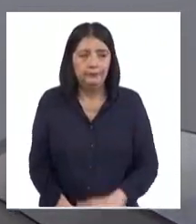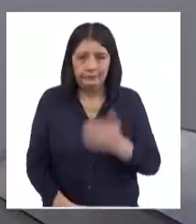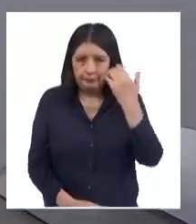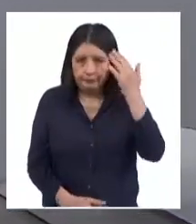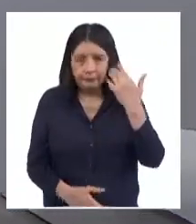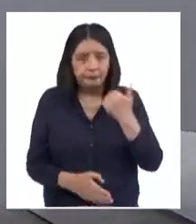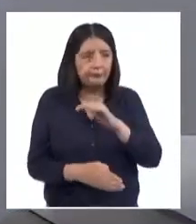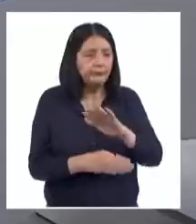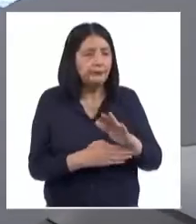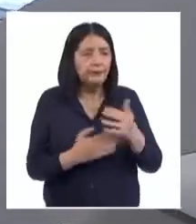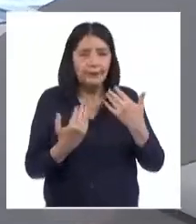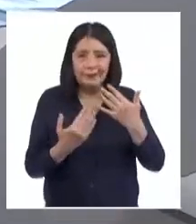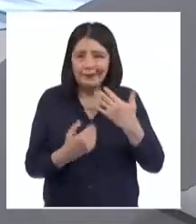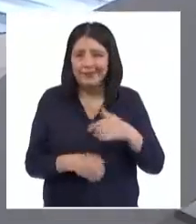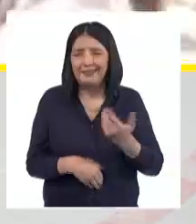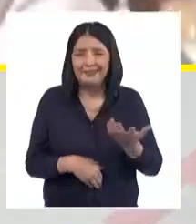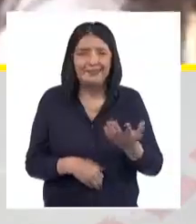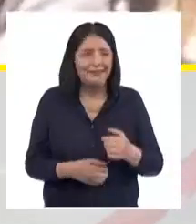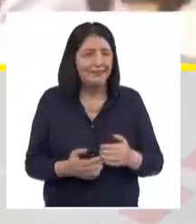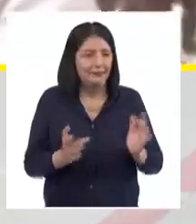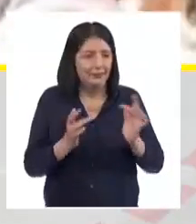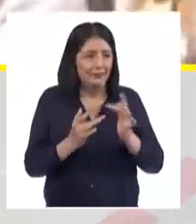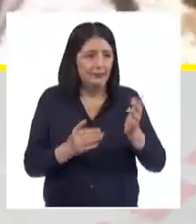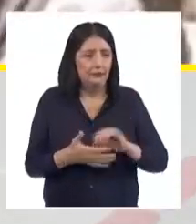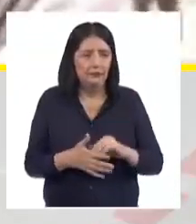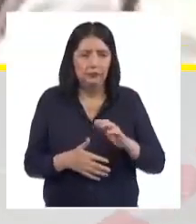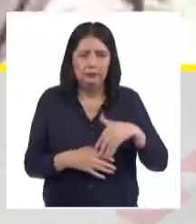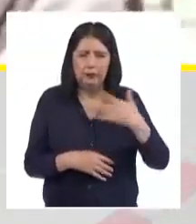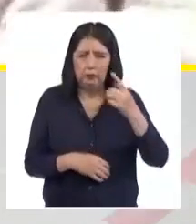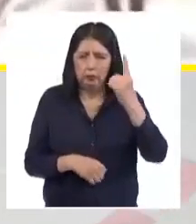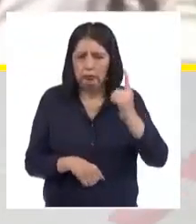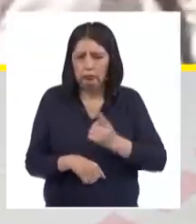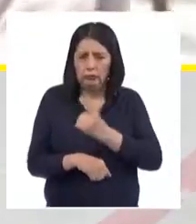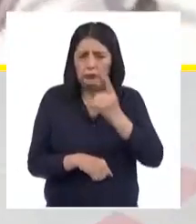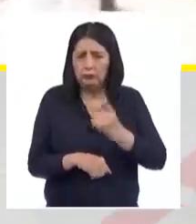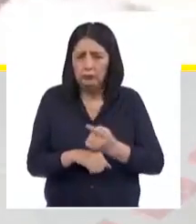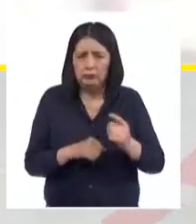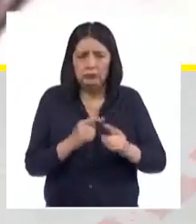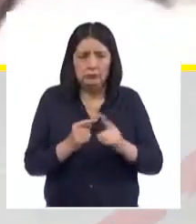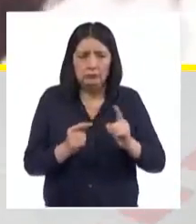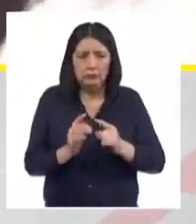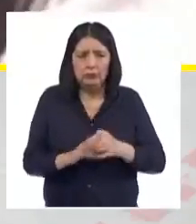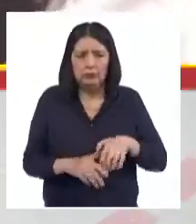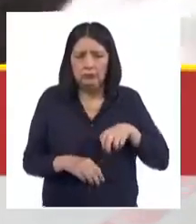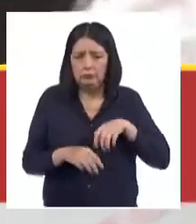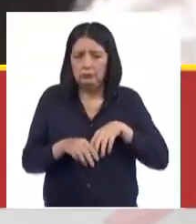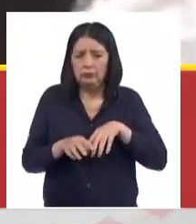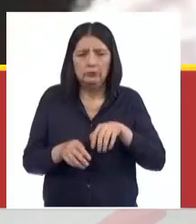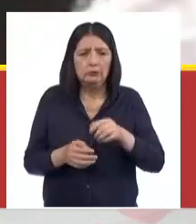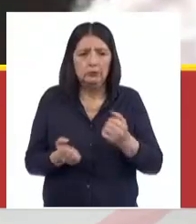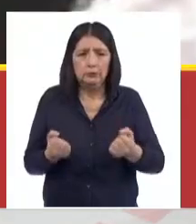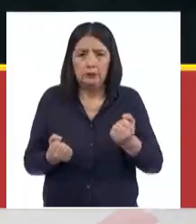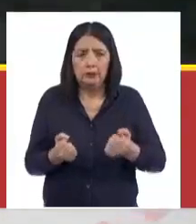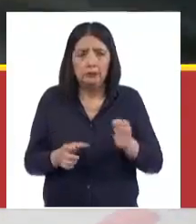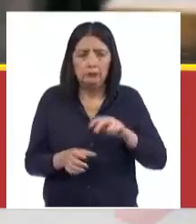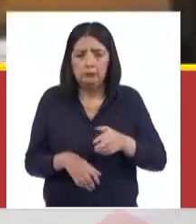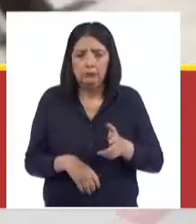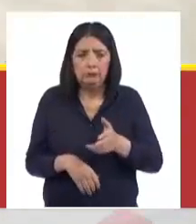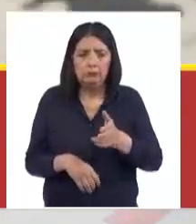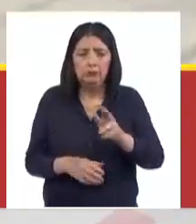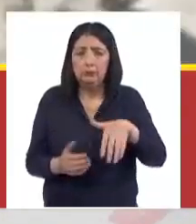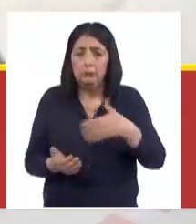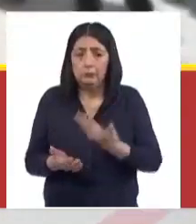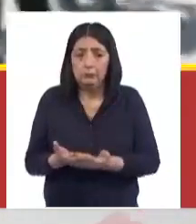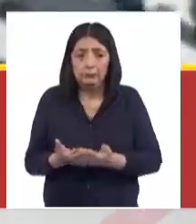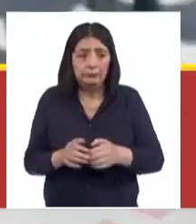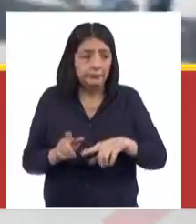Buenas tardes, muchas gracias Fátima. Luego de una hora y media de recorrido en vehículo, hemos llegado hasta el